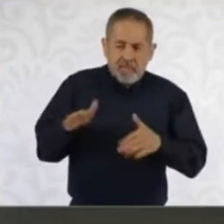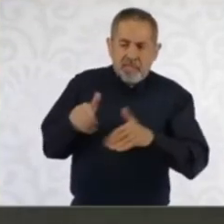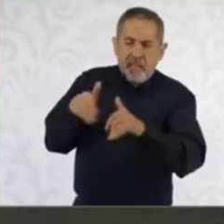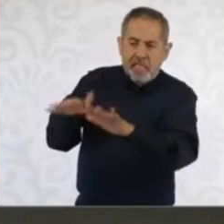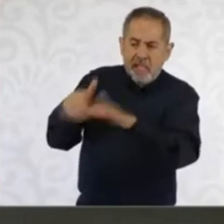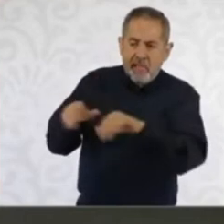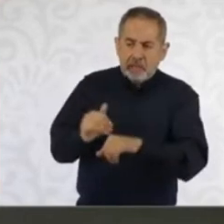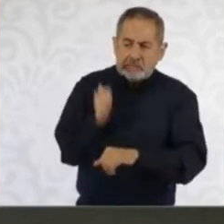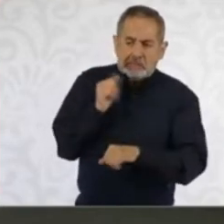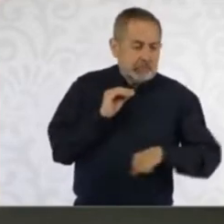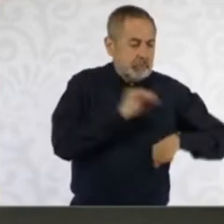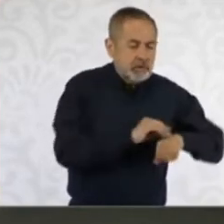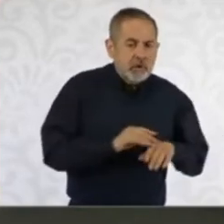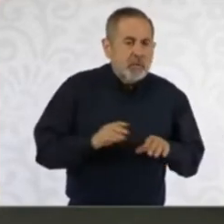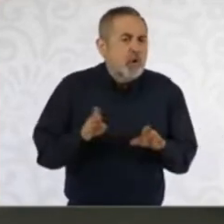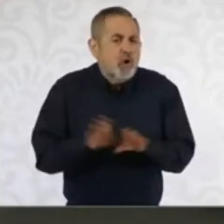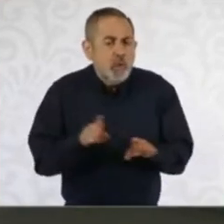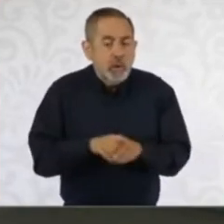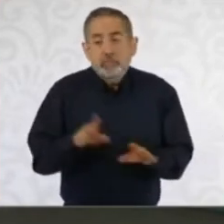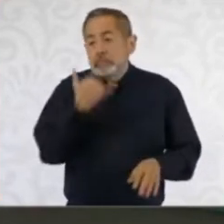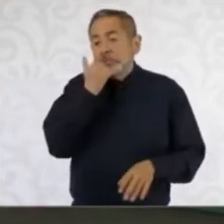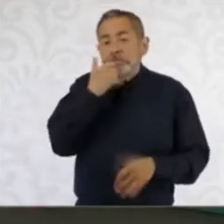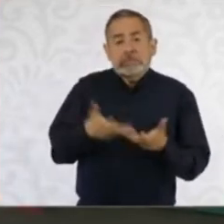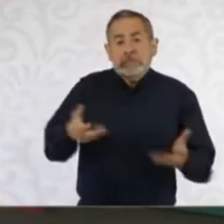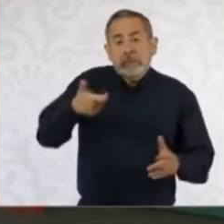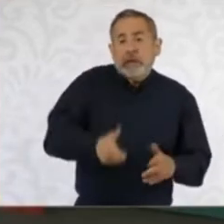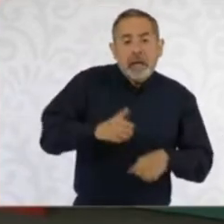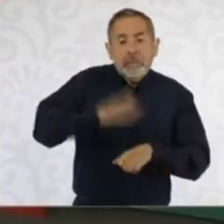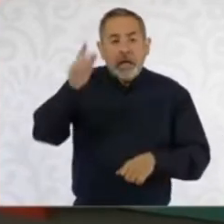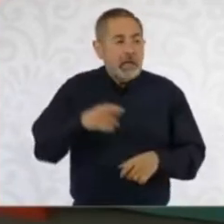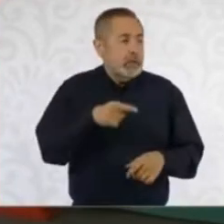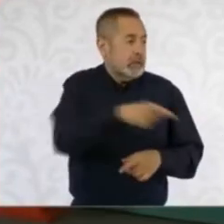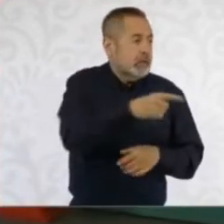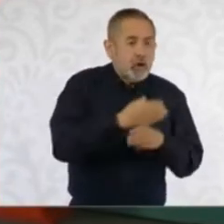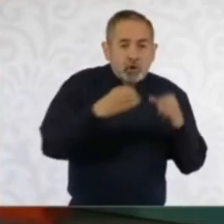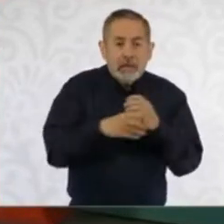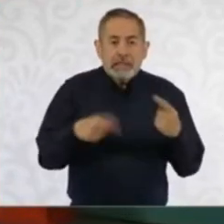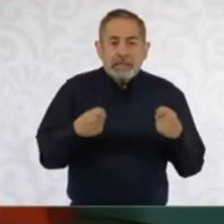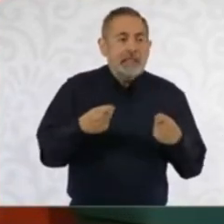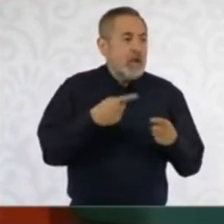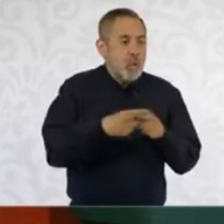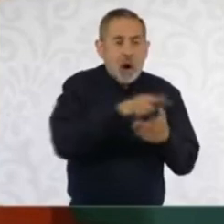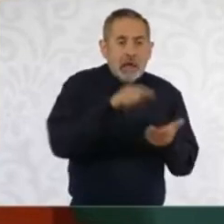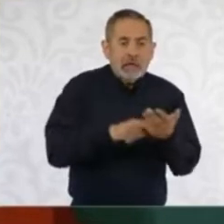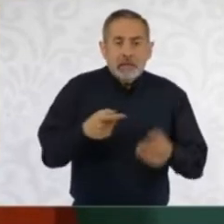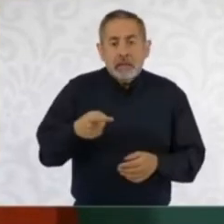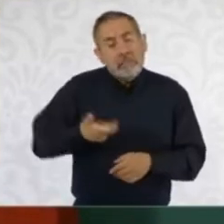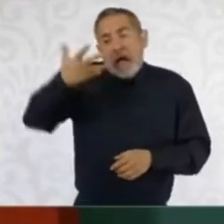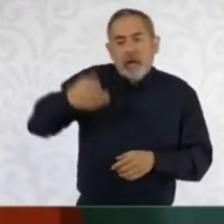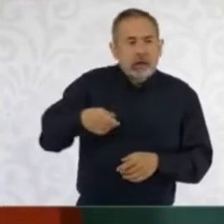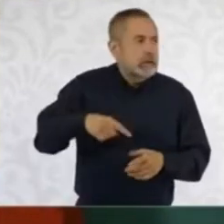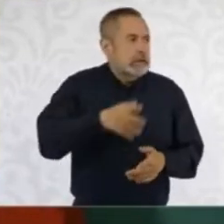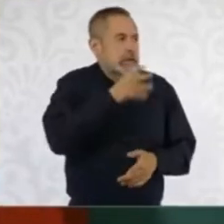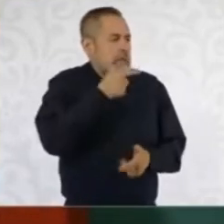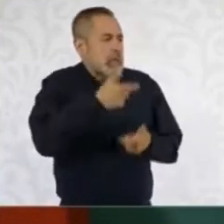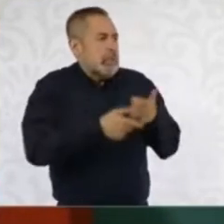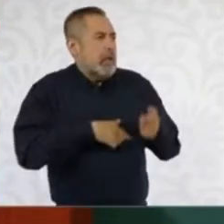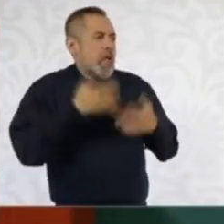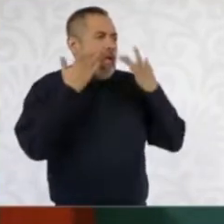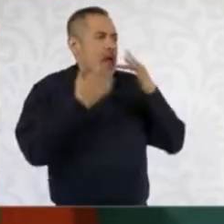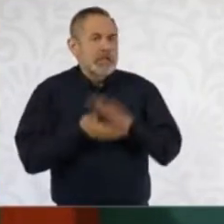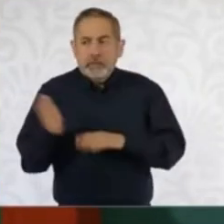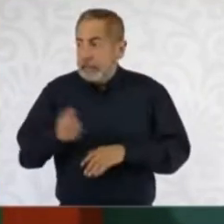originarios, subiéndoles el predial y otros mecanismos, tienen que dejar sus viviendas, lo compran desarrolladores inmobiliarios